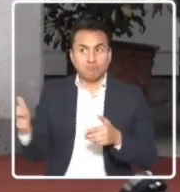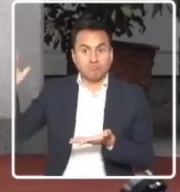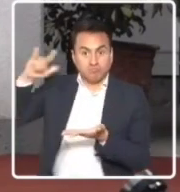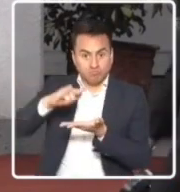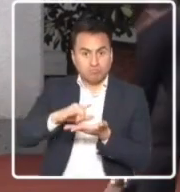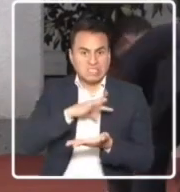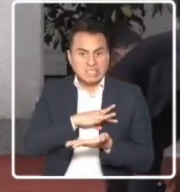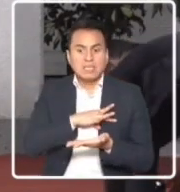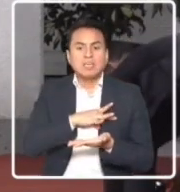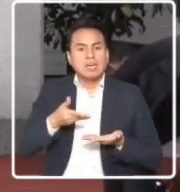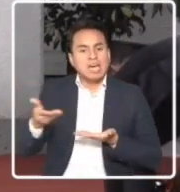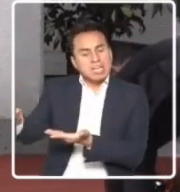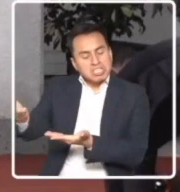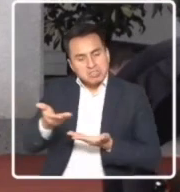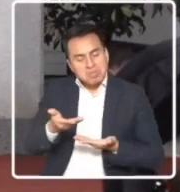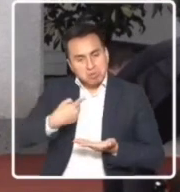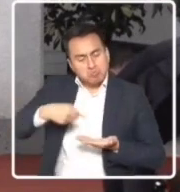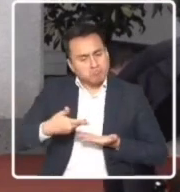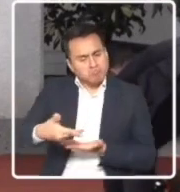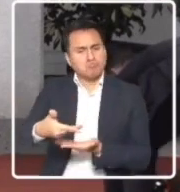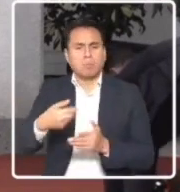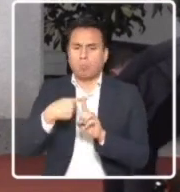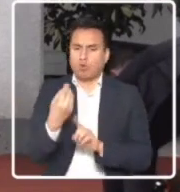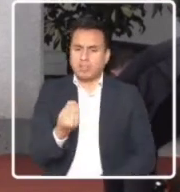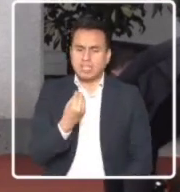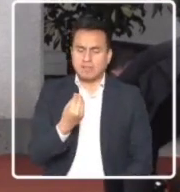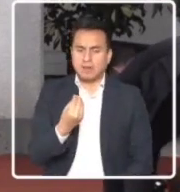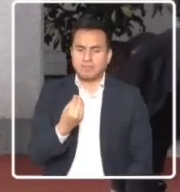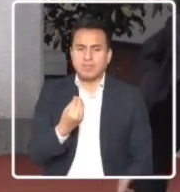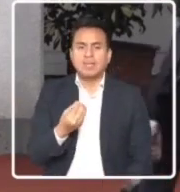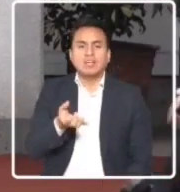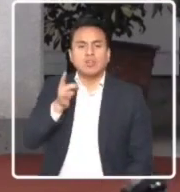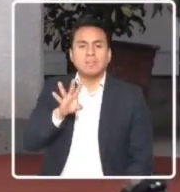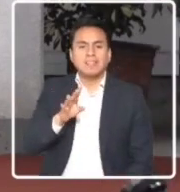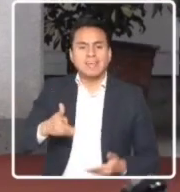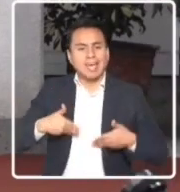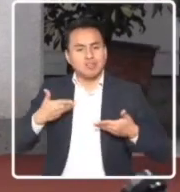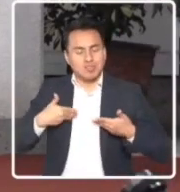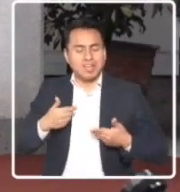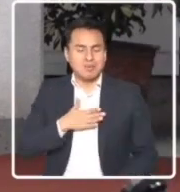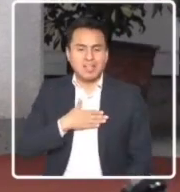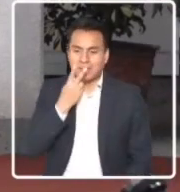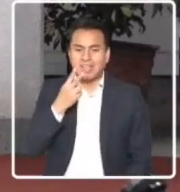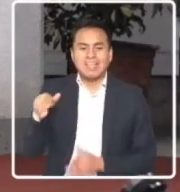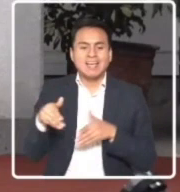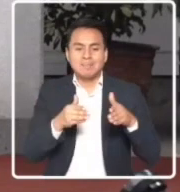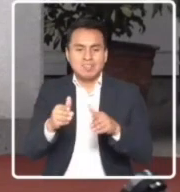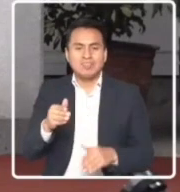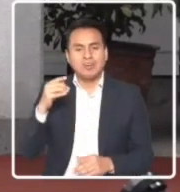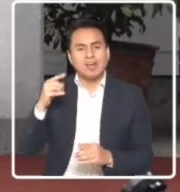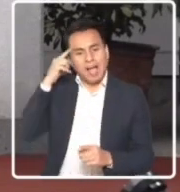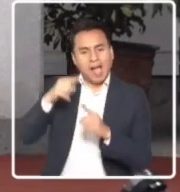llegamos, hemos sido recibidos de una manera muy positiva, y solamente me entusiasma ver el camino que tenemos